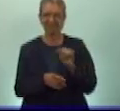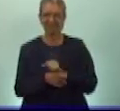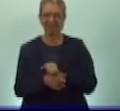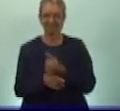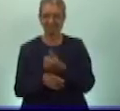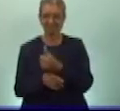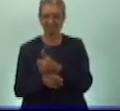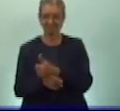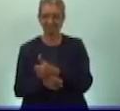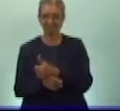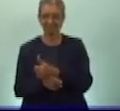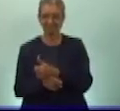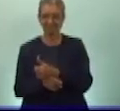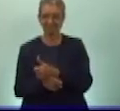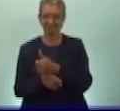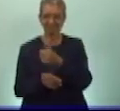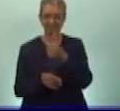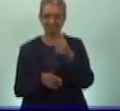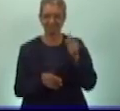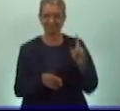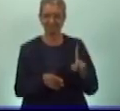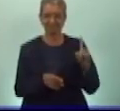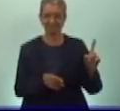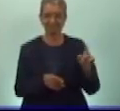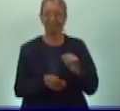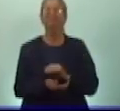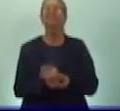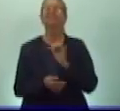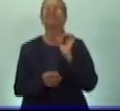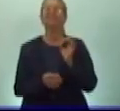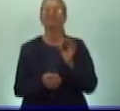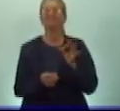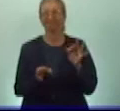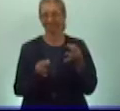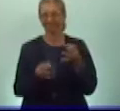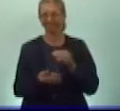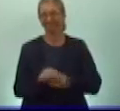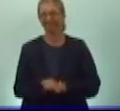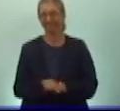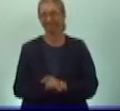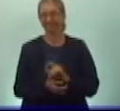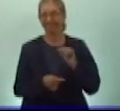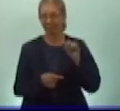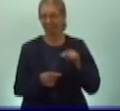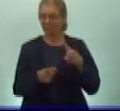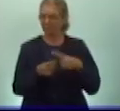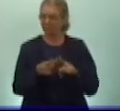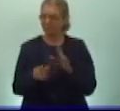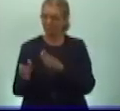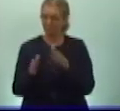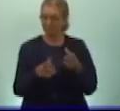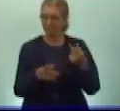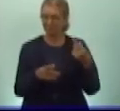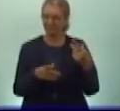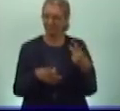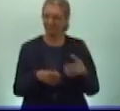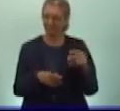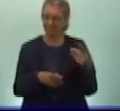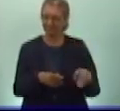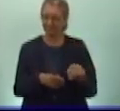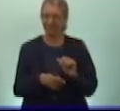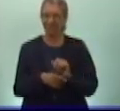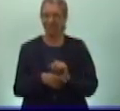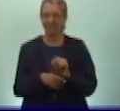9 y de 10, 11. Excelente. Vamos ahora a realizar la siguiente actividad. Vamos a escribir